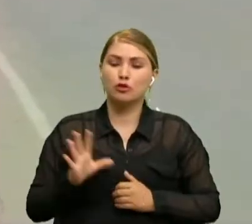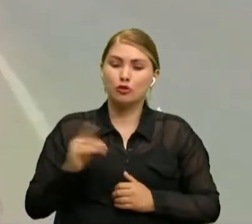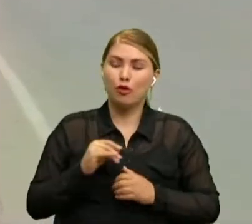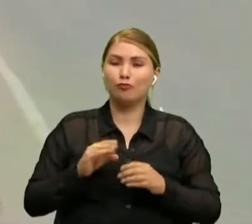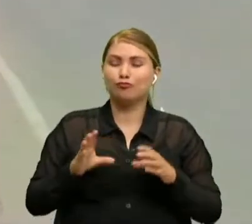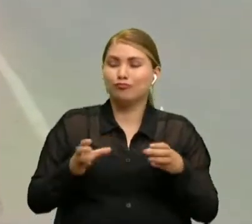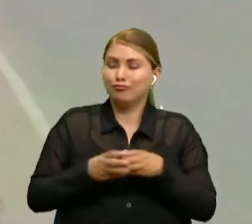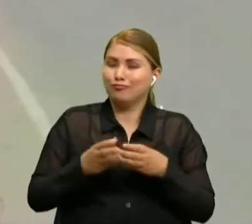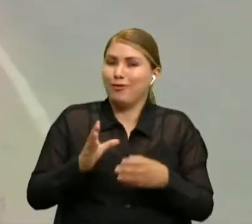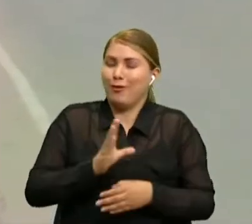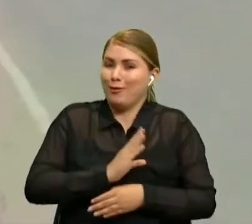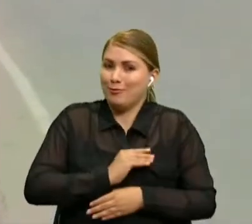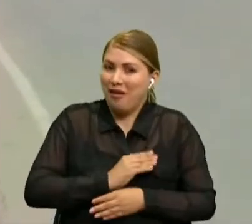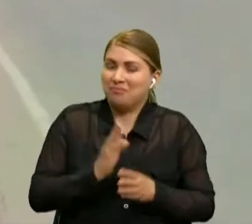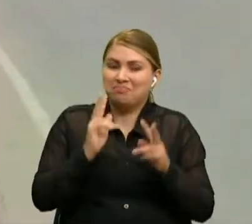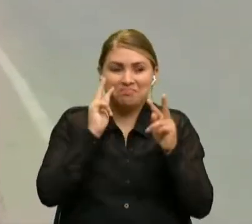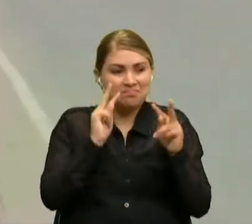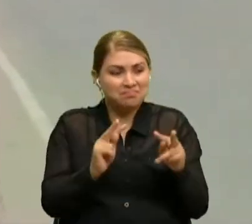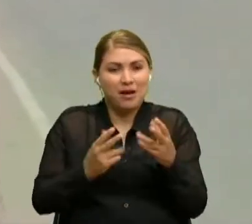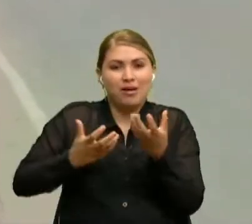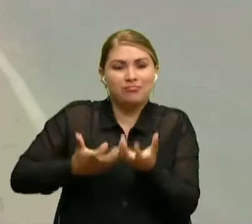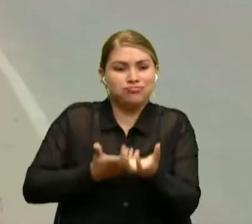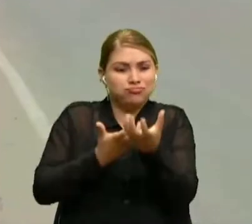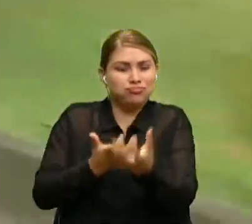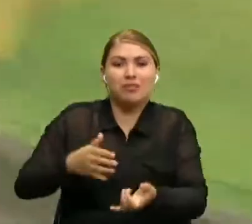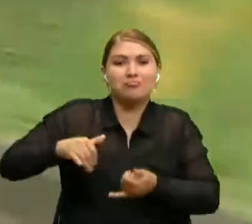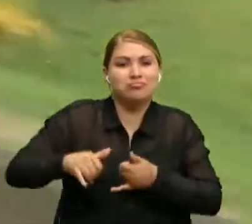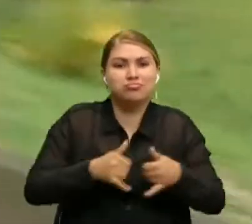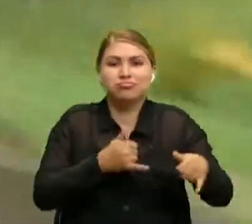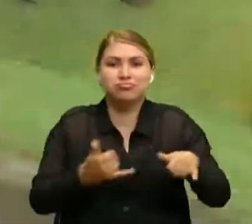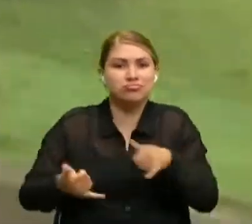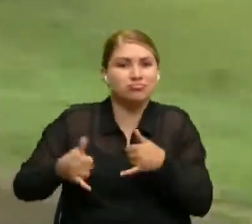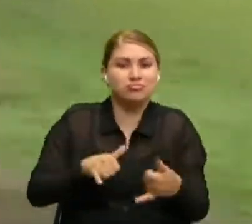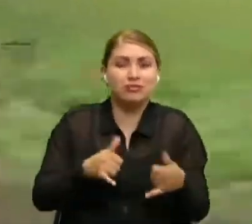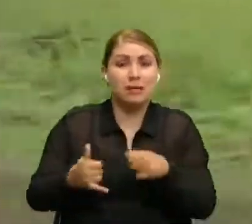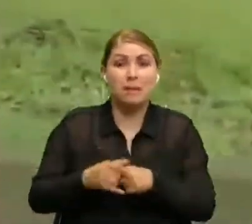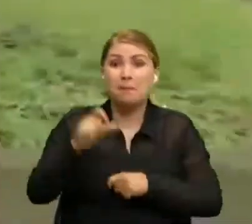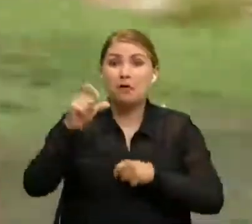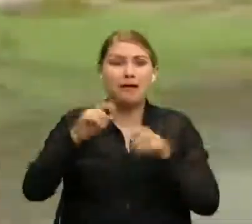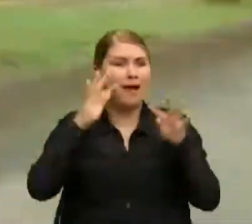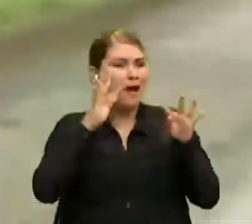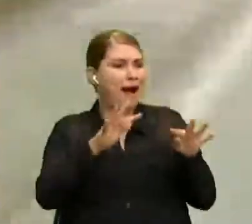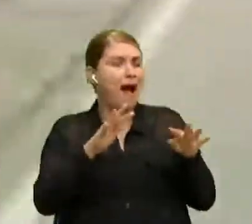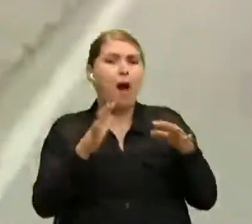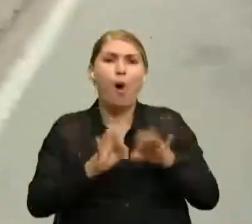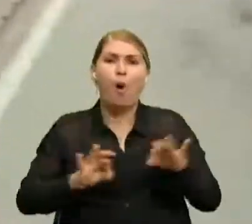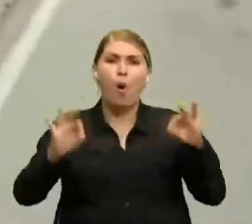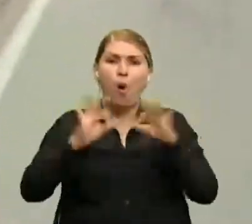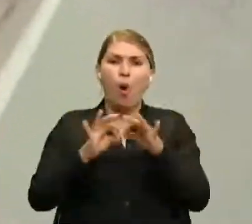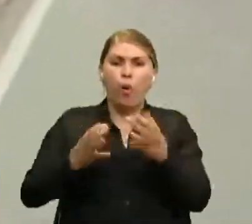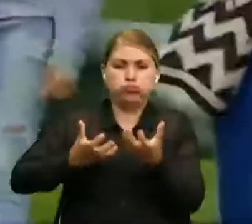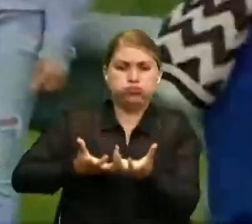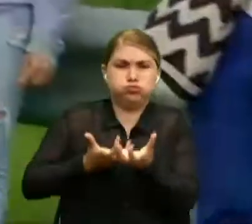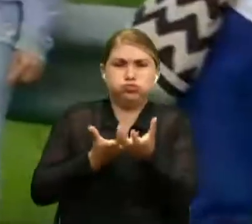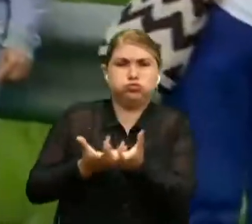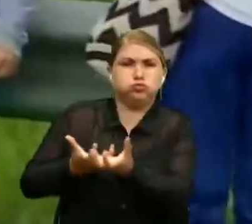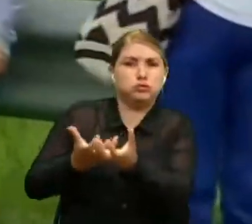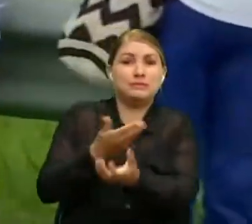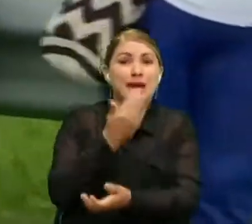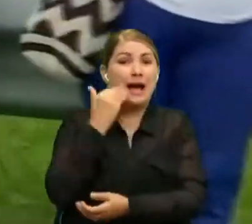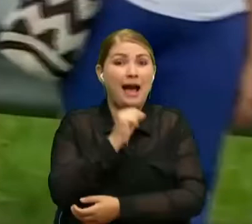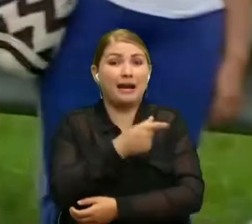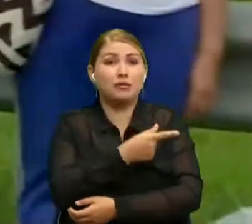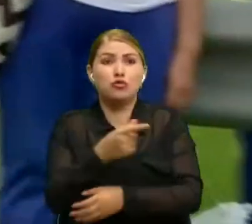todos contentos y veamos pasar la caravana ciclística. Y es que nadie se quiso perder el imponente paso del lote, ni siquiera